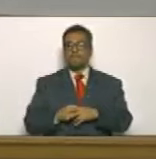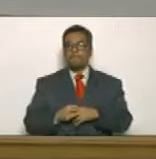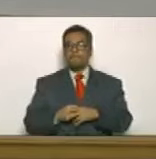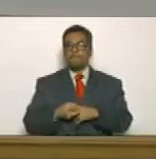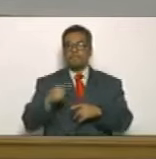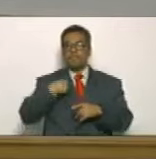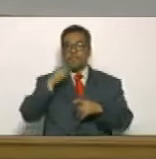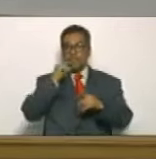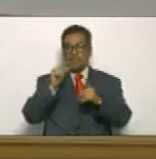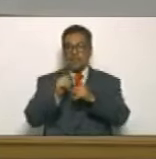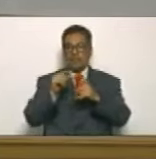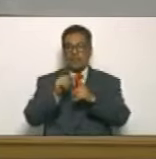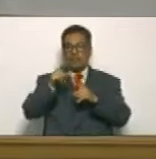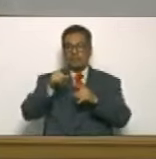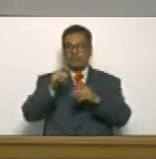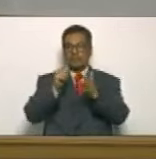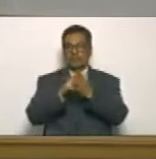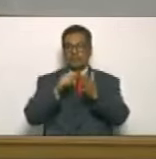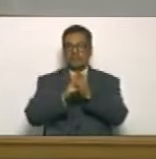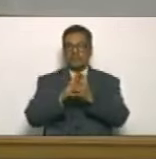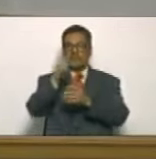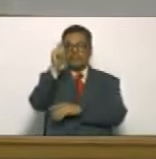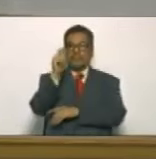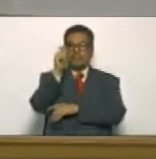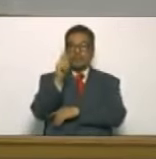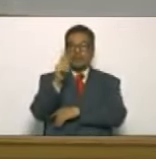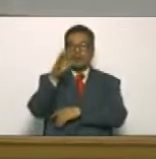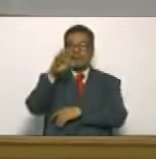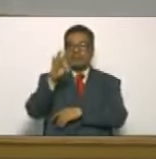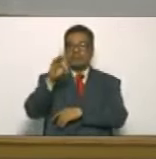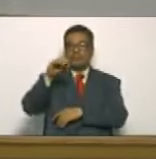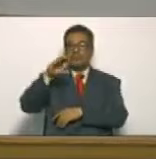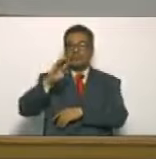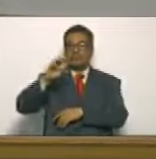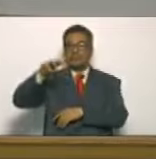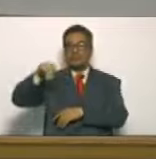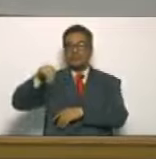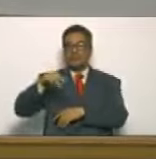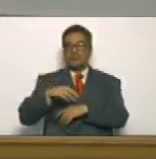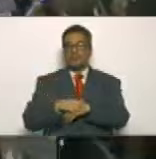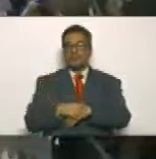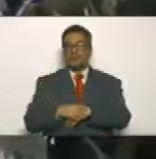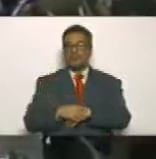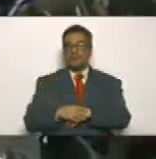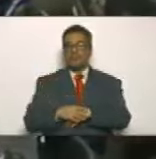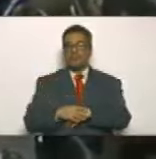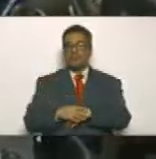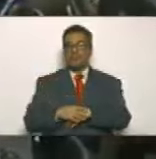Quiero dejar en el derecho de palabra para este punto a la diputada Francilvis Martínez.